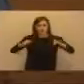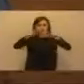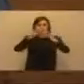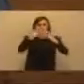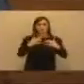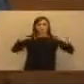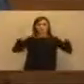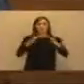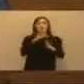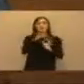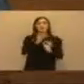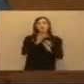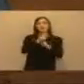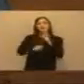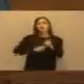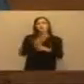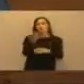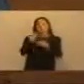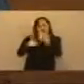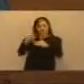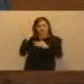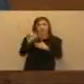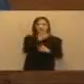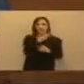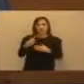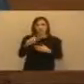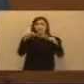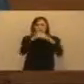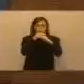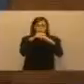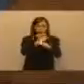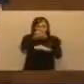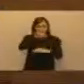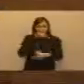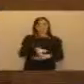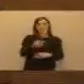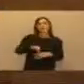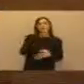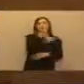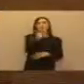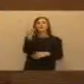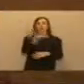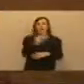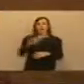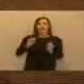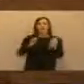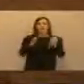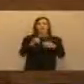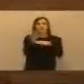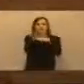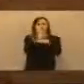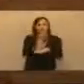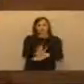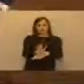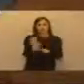legislatura, entre otras iniciativas, el 31 de octubre se aprobó en esta Cámara una iniciativa que fue presentada por todos